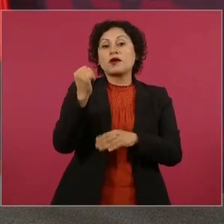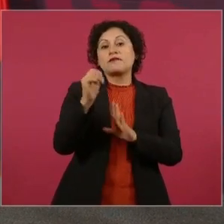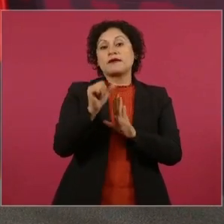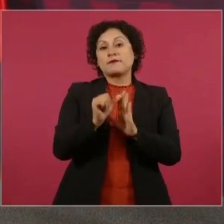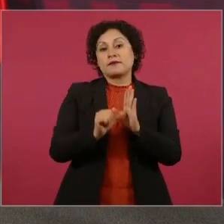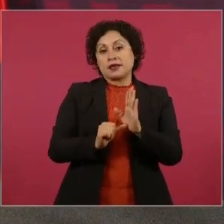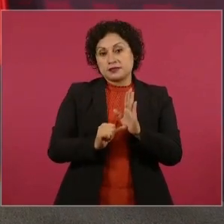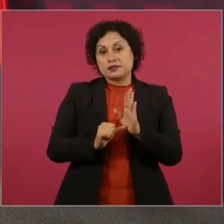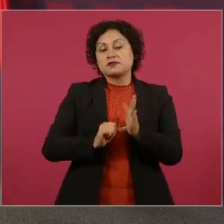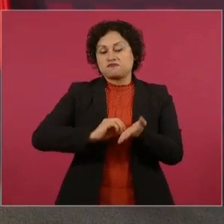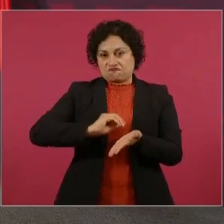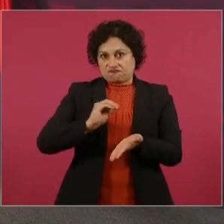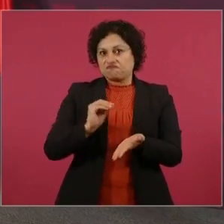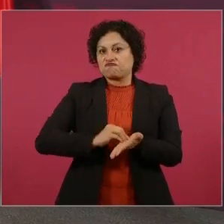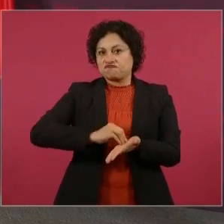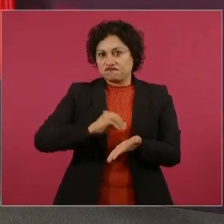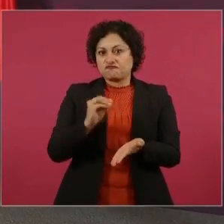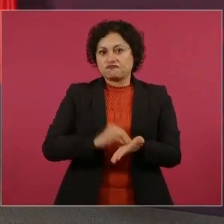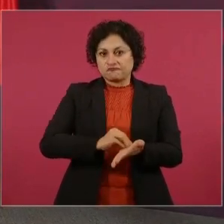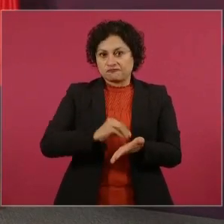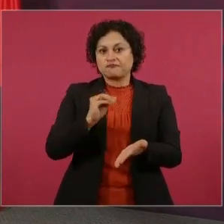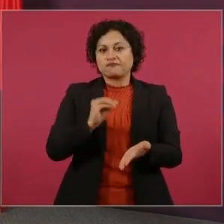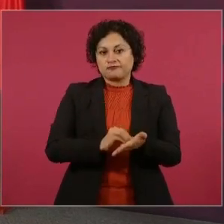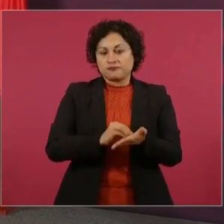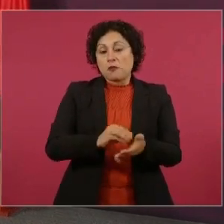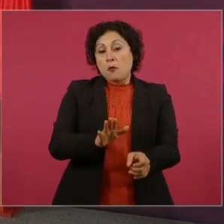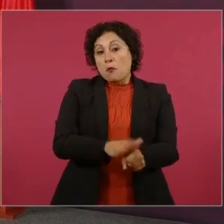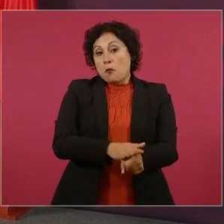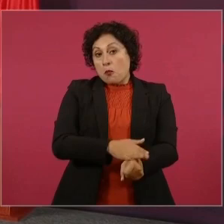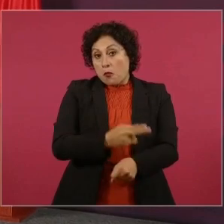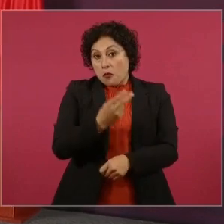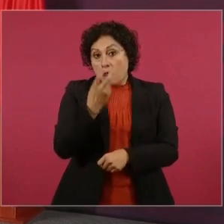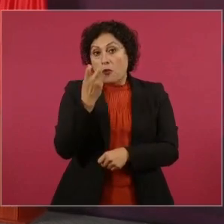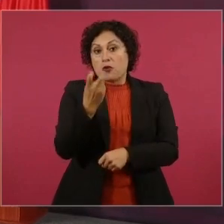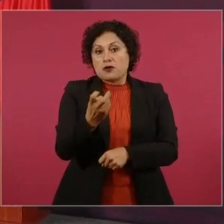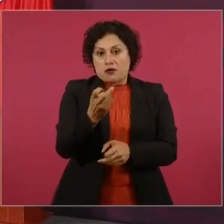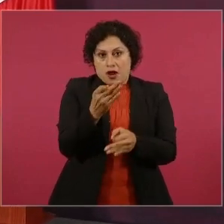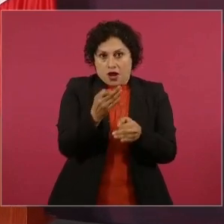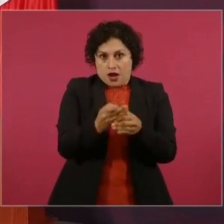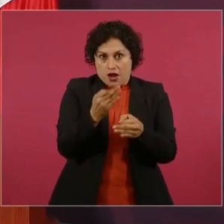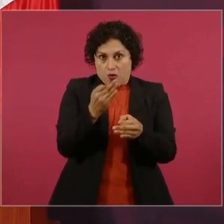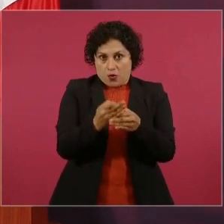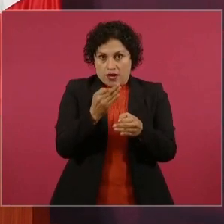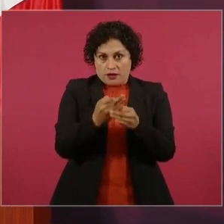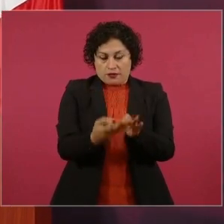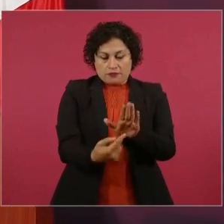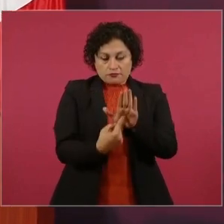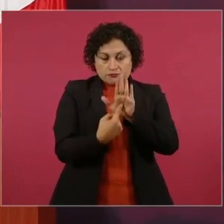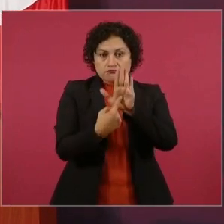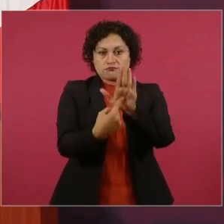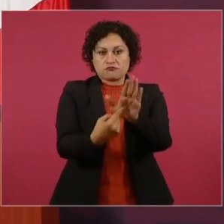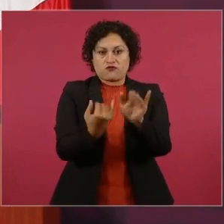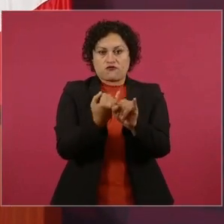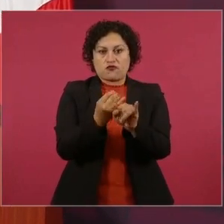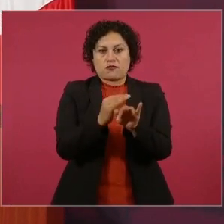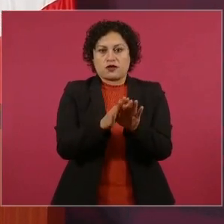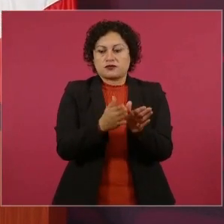meses es importante también que se de a conocer lo que vamos a